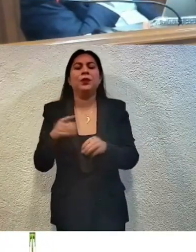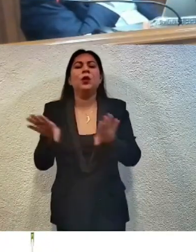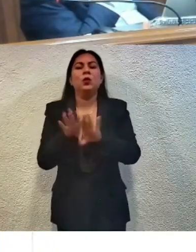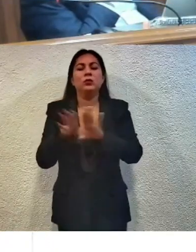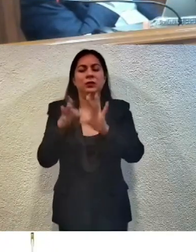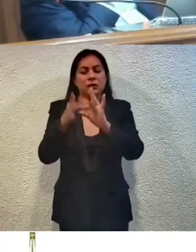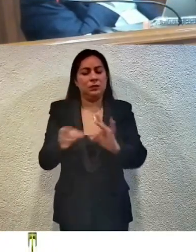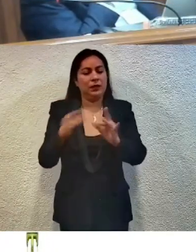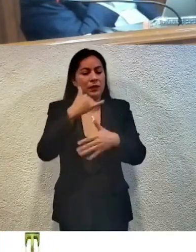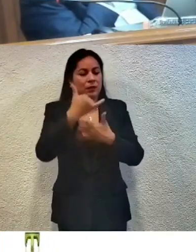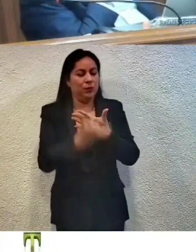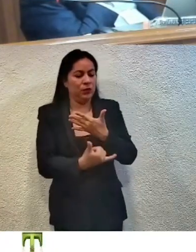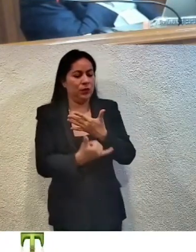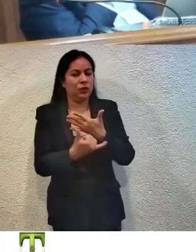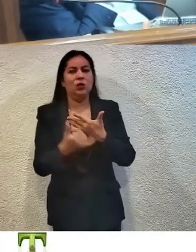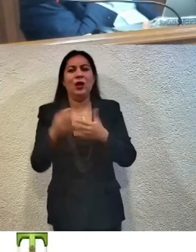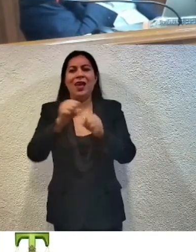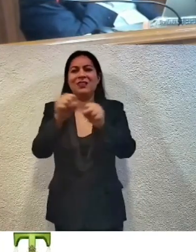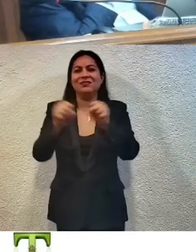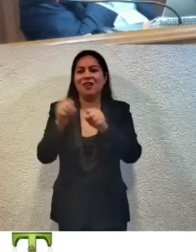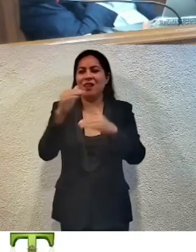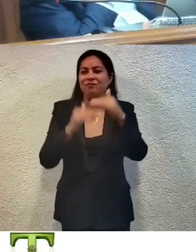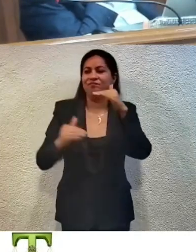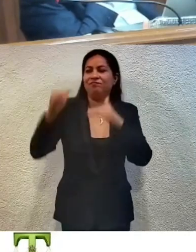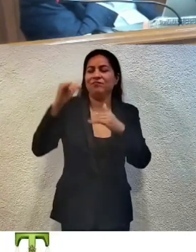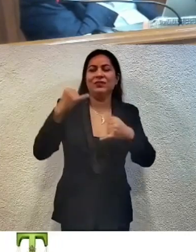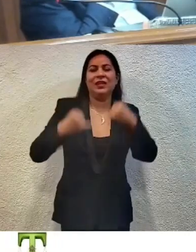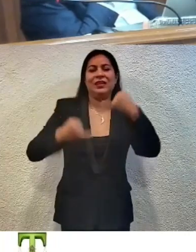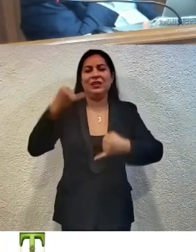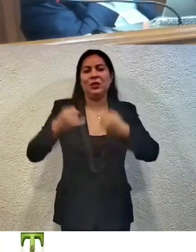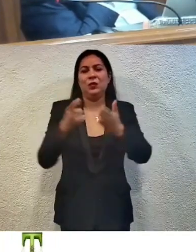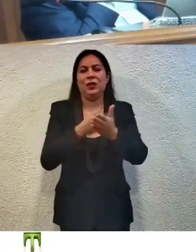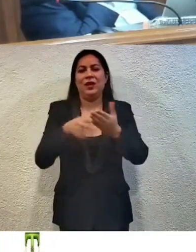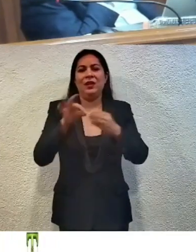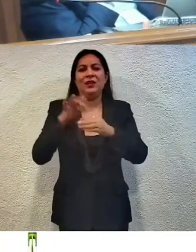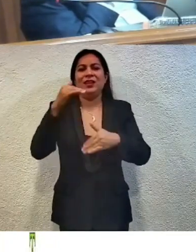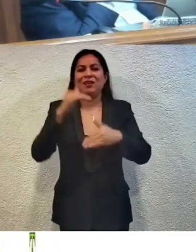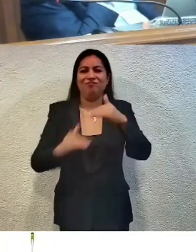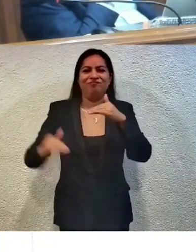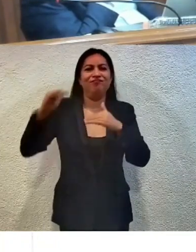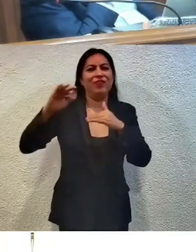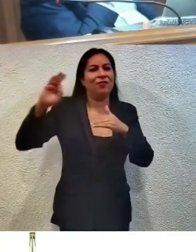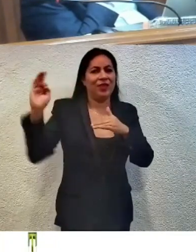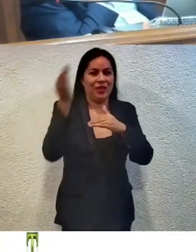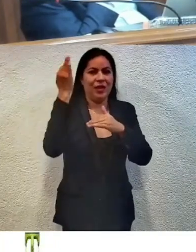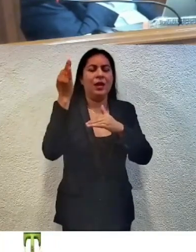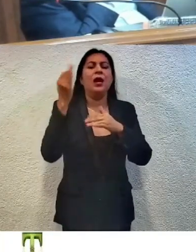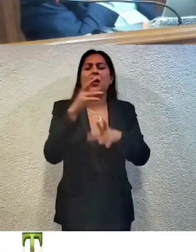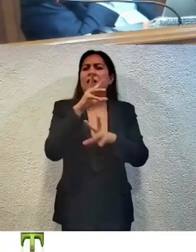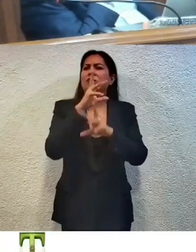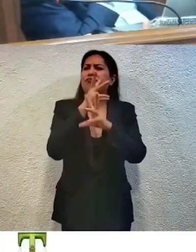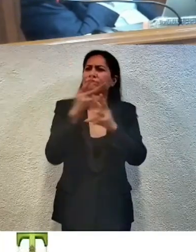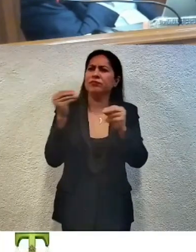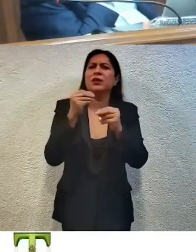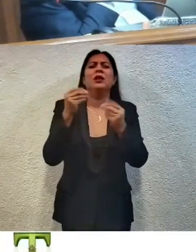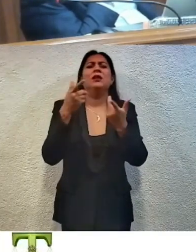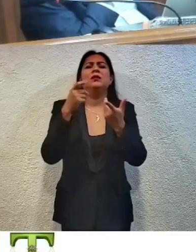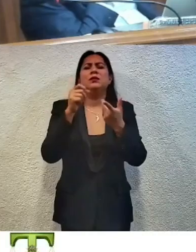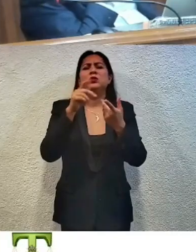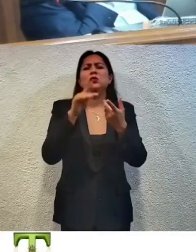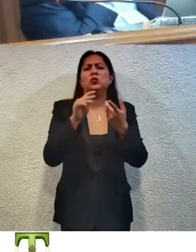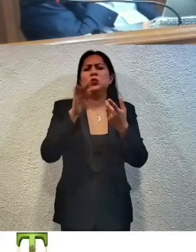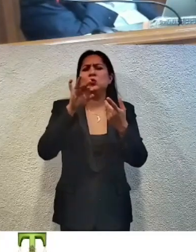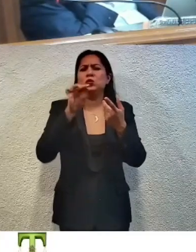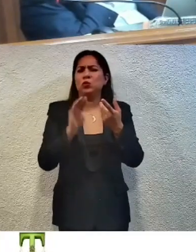expone en el proyecto, la Sala Superior del Tribunal Electoral del Poder Judicial de la Federación, al resolver el expediente sub-rec